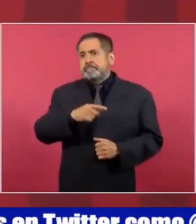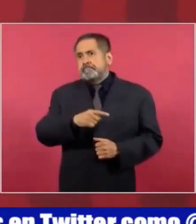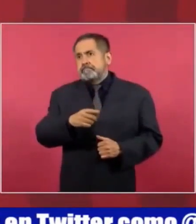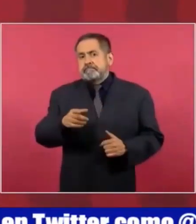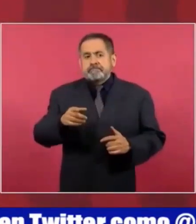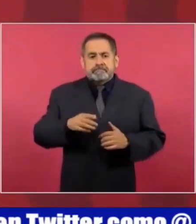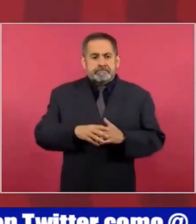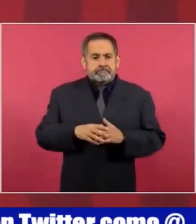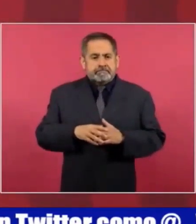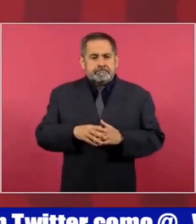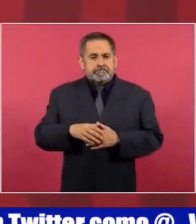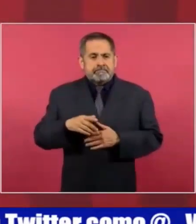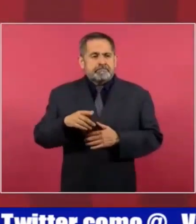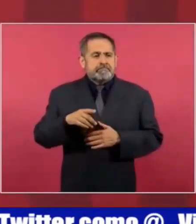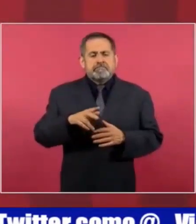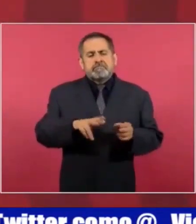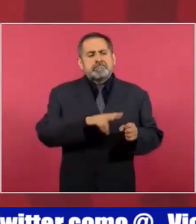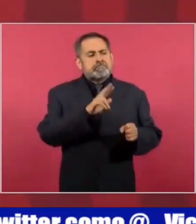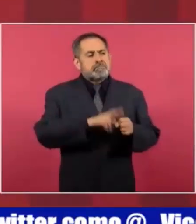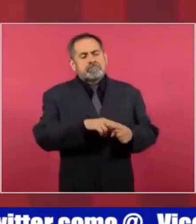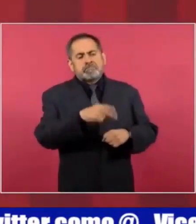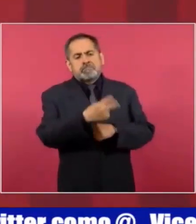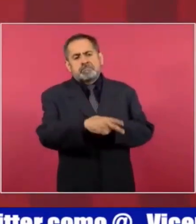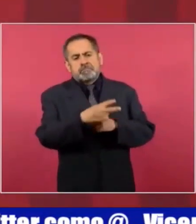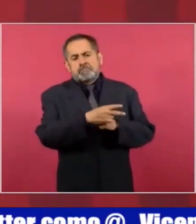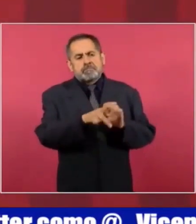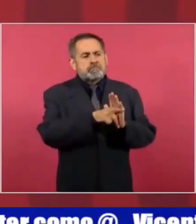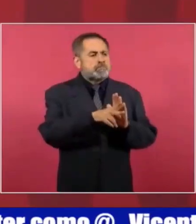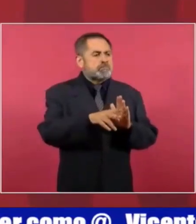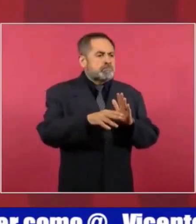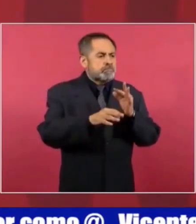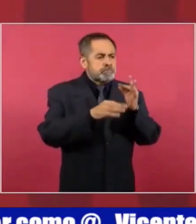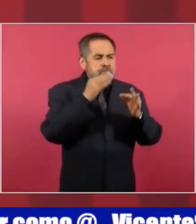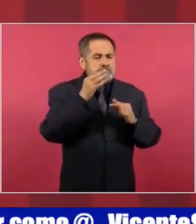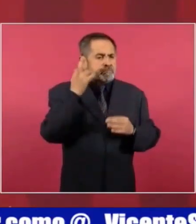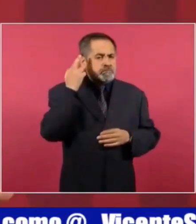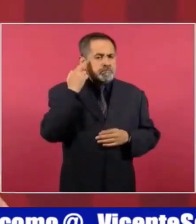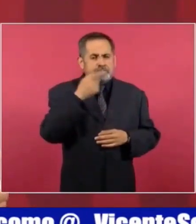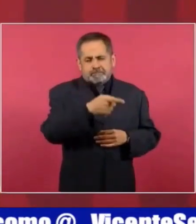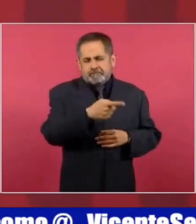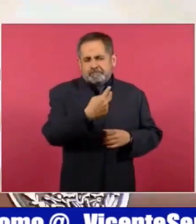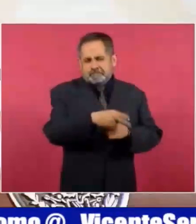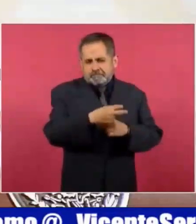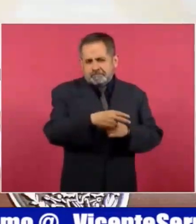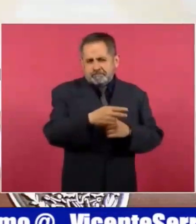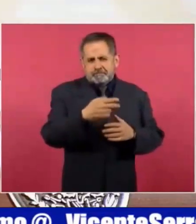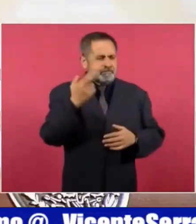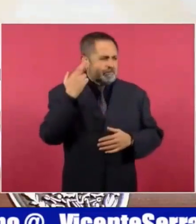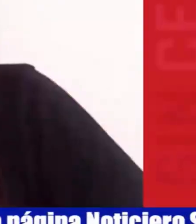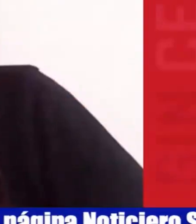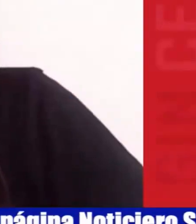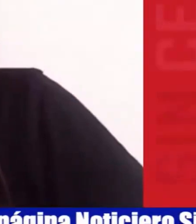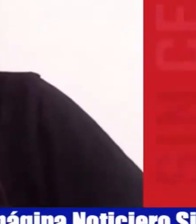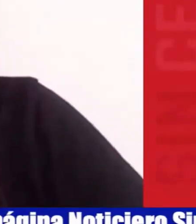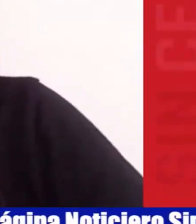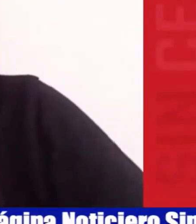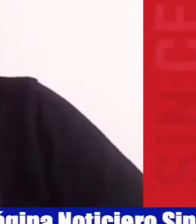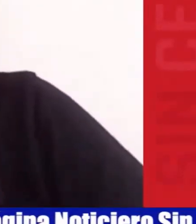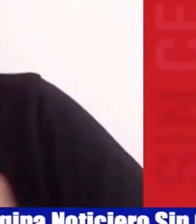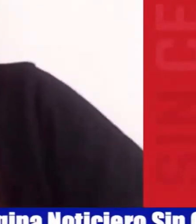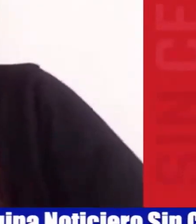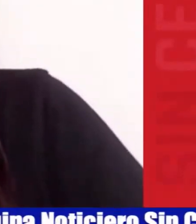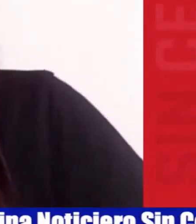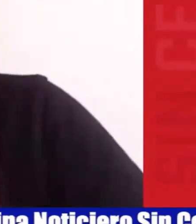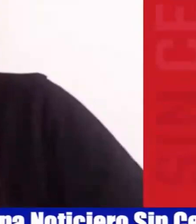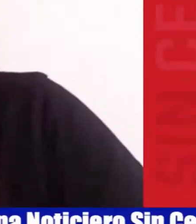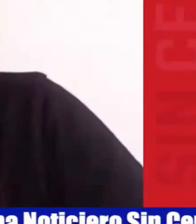Andrés Manuel López Obrador y la 4T impulsan? Porque bajo ningún concepto de democracia esto sería una imposición y por